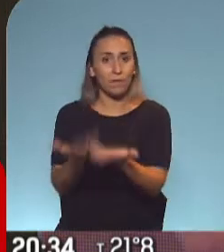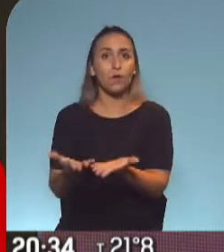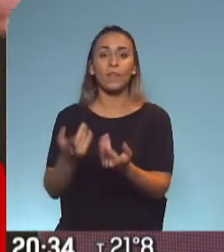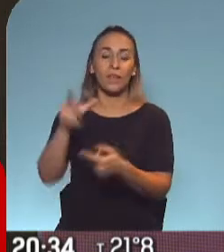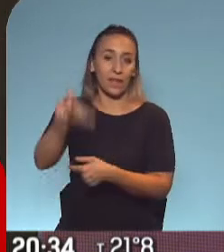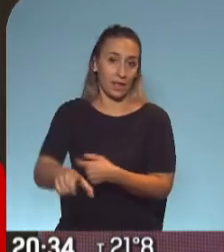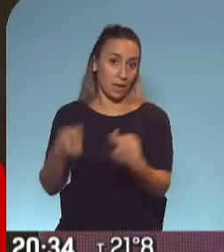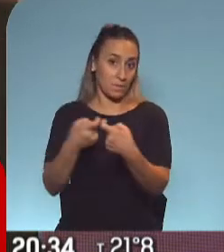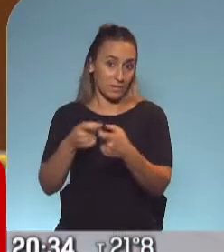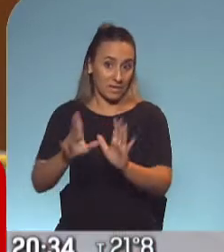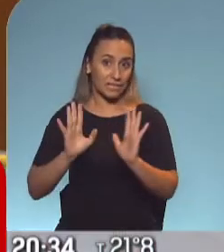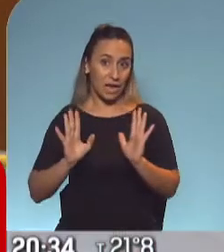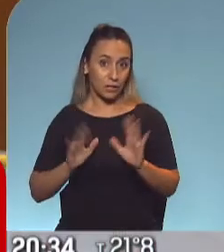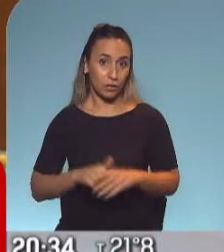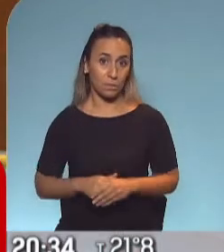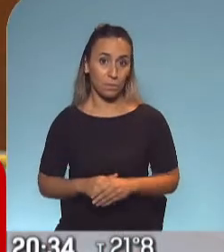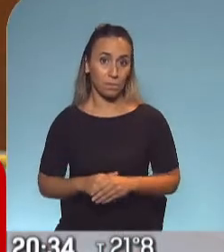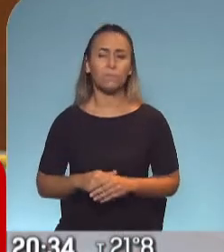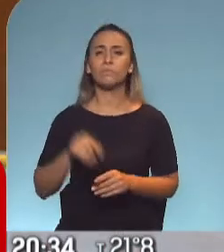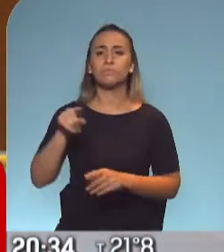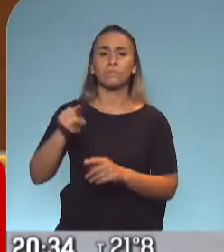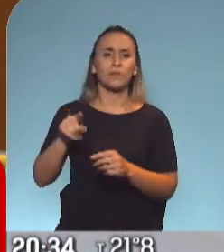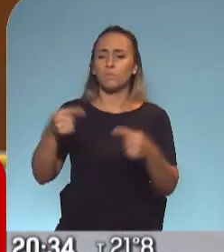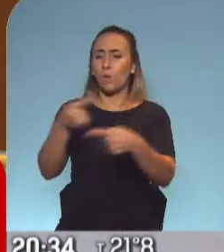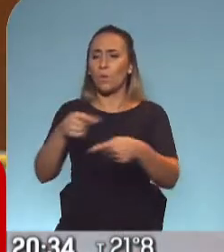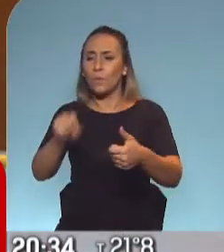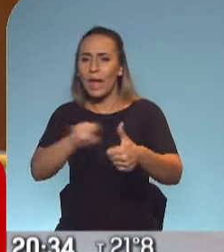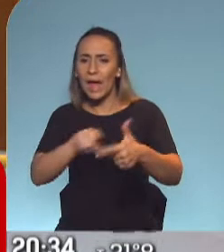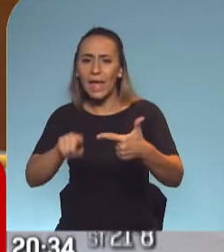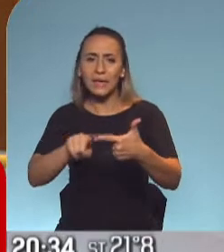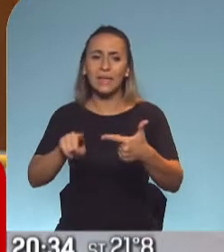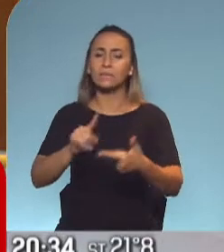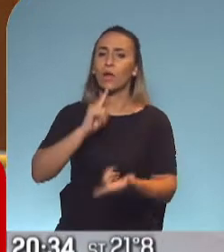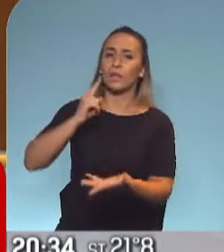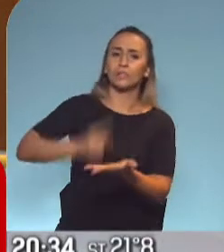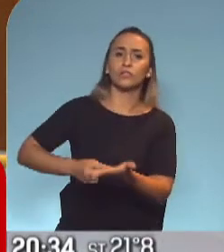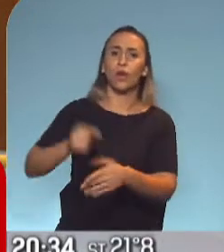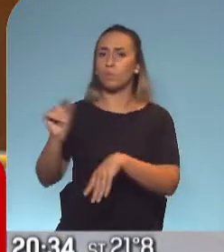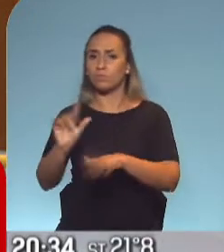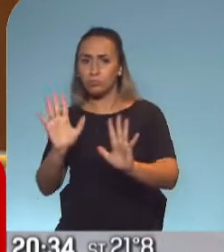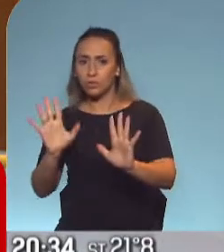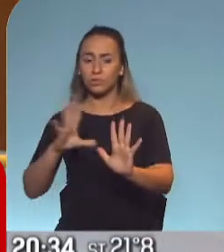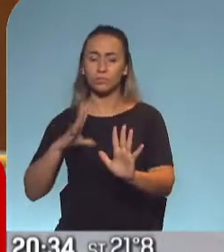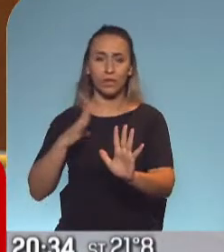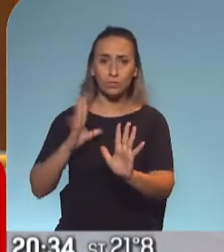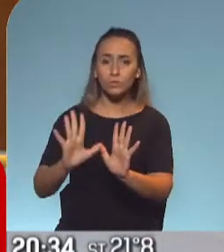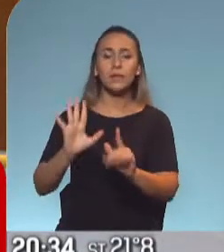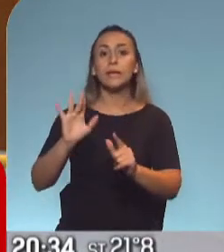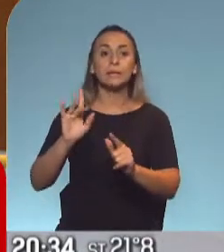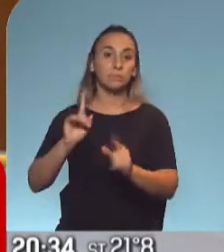sentido. Es decir, ahora, es confiscatorio, le pegan los bienes, no. Medida cautelar, se suspende. La misma jueza. Ahora,